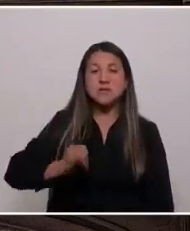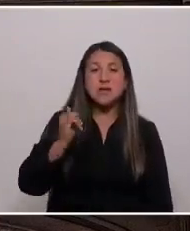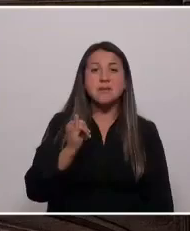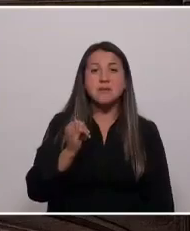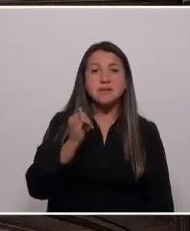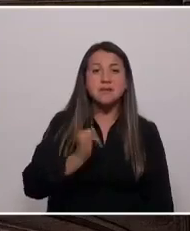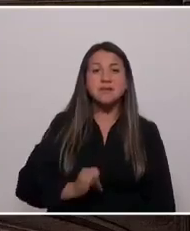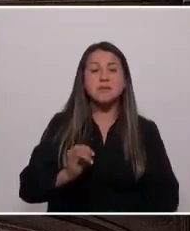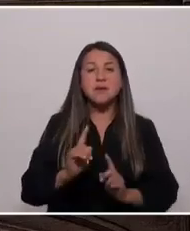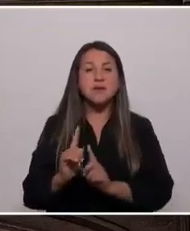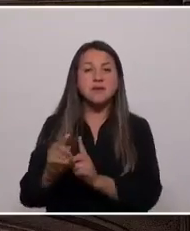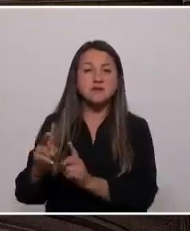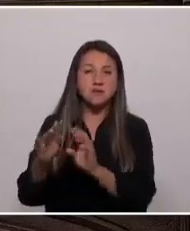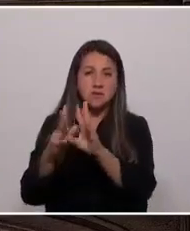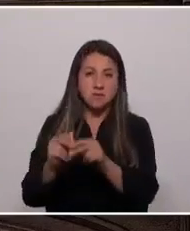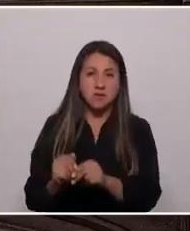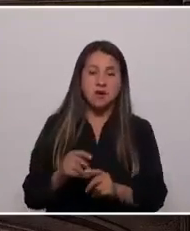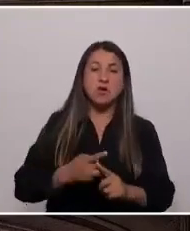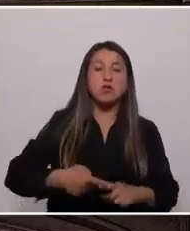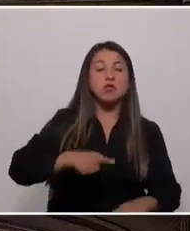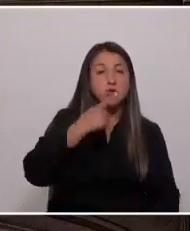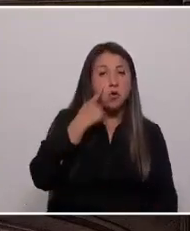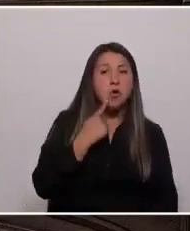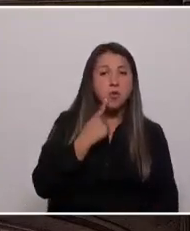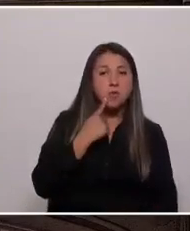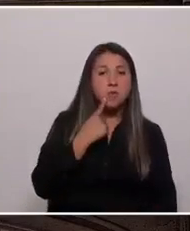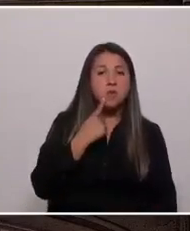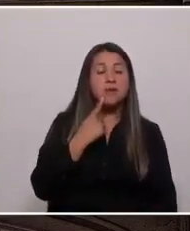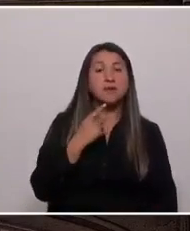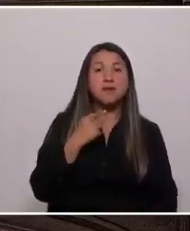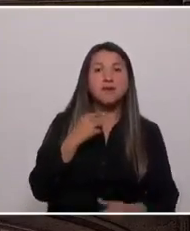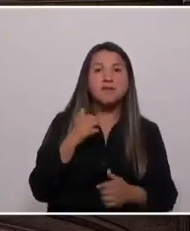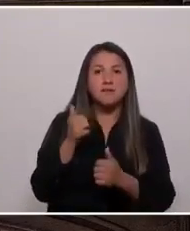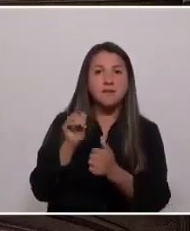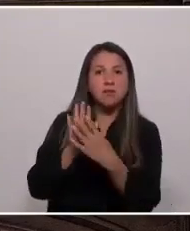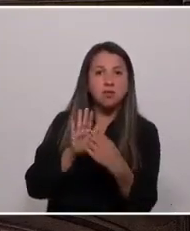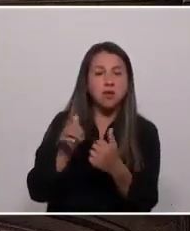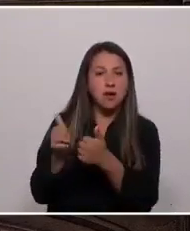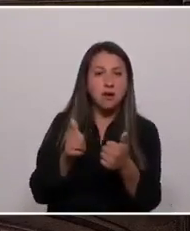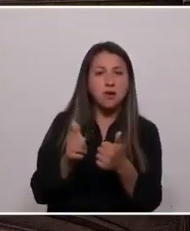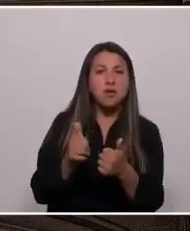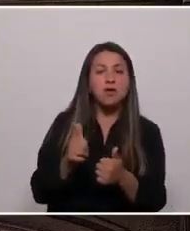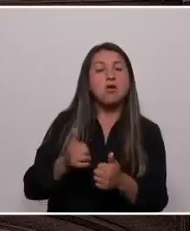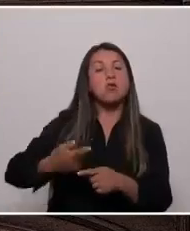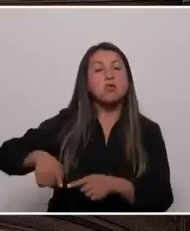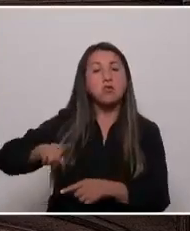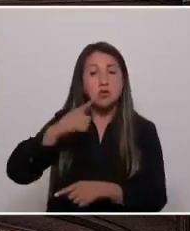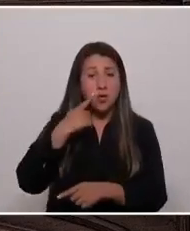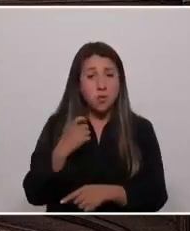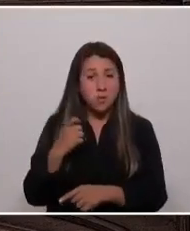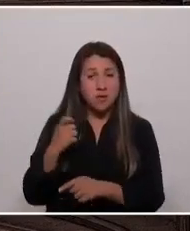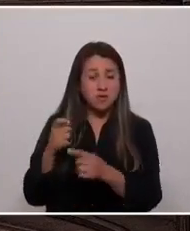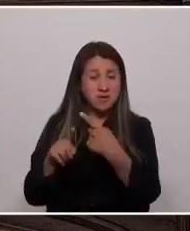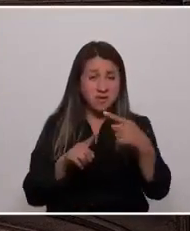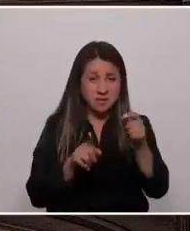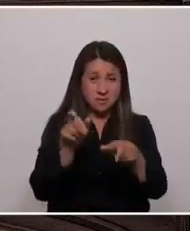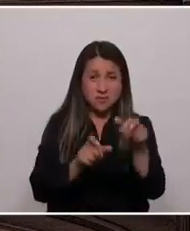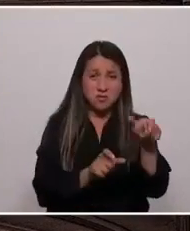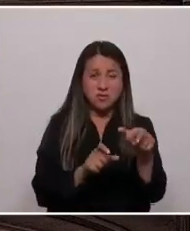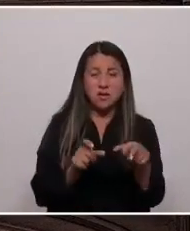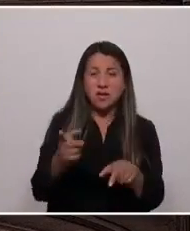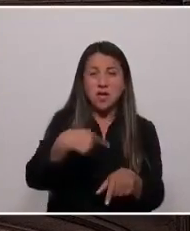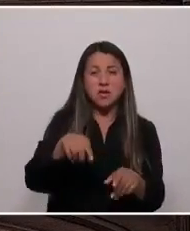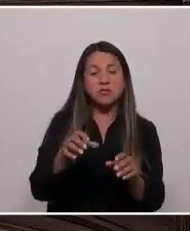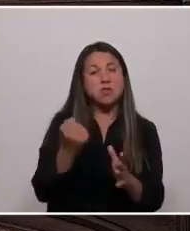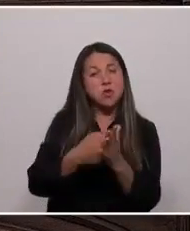por guillermo quiroz un hombre de consecuencia pero sobre todo por el nombre de un pueblo que vive y lucha prometemos seguir trabajando cada día